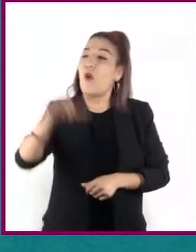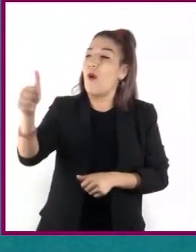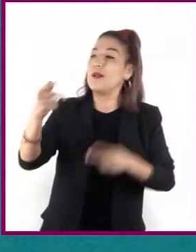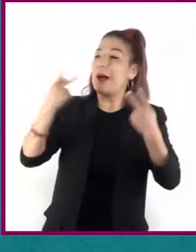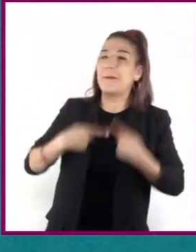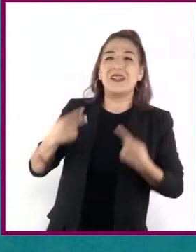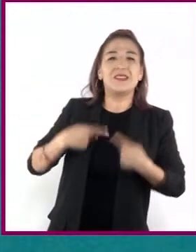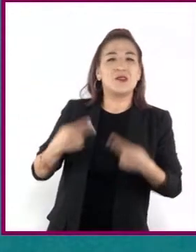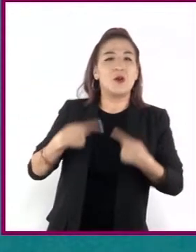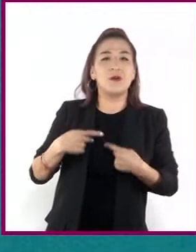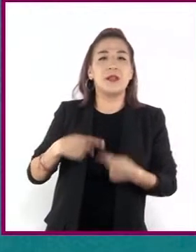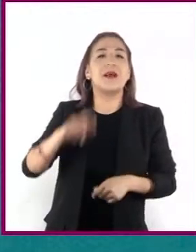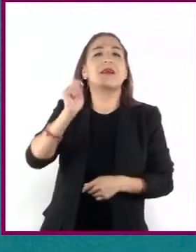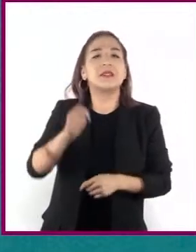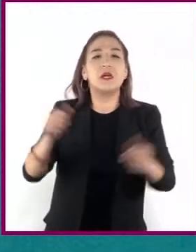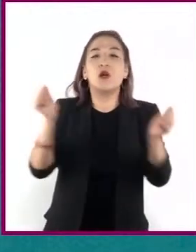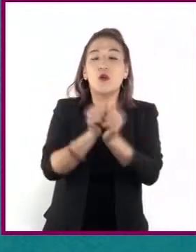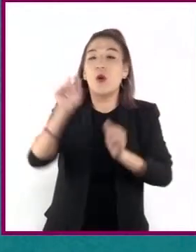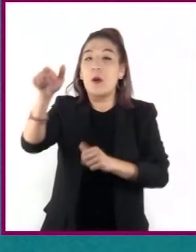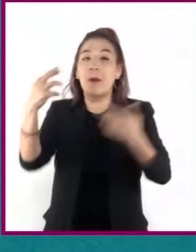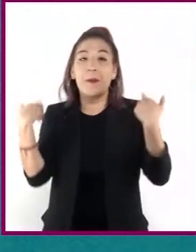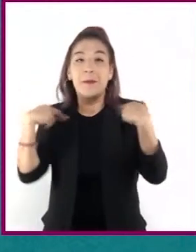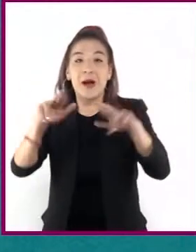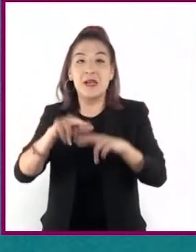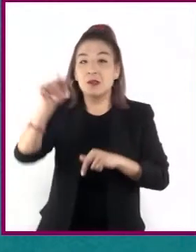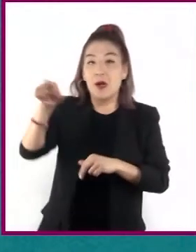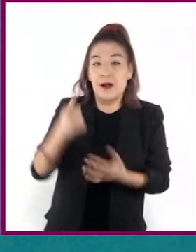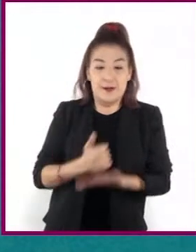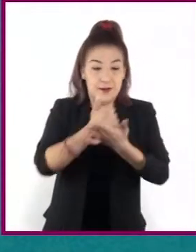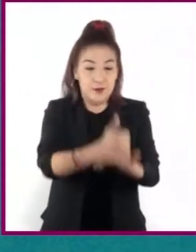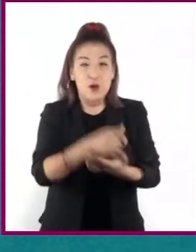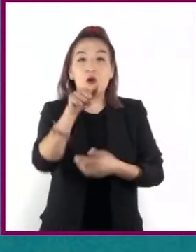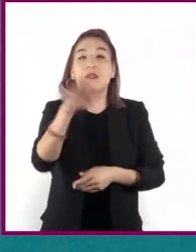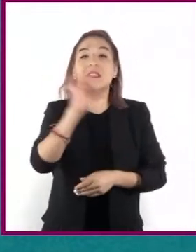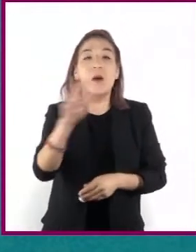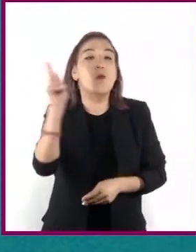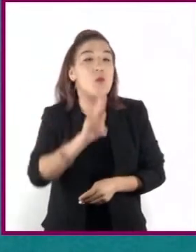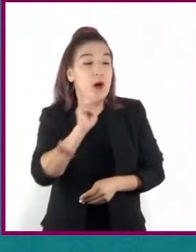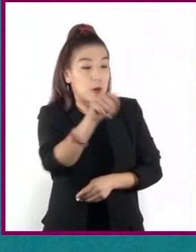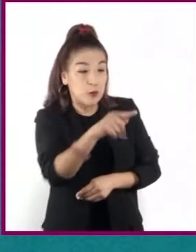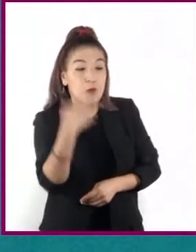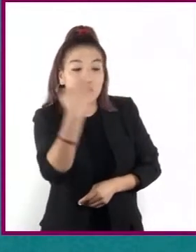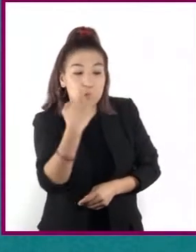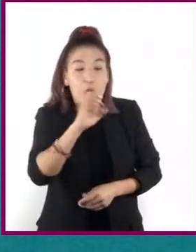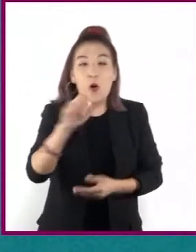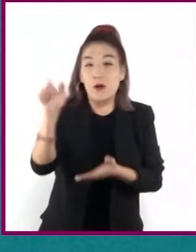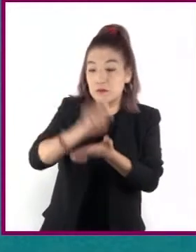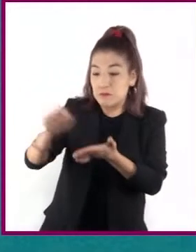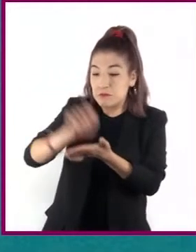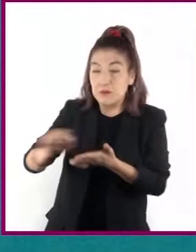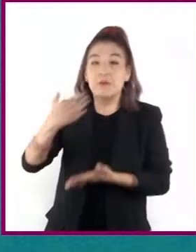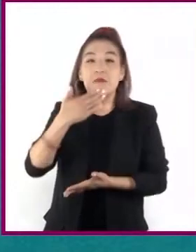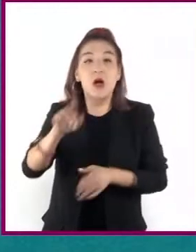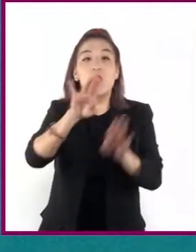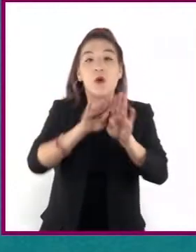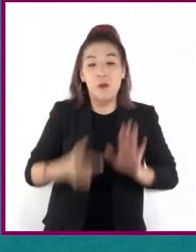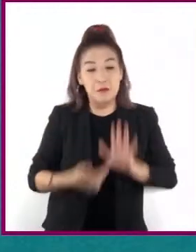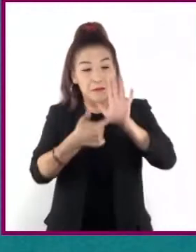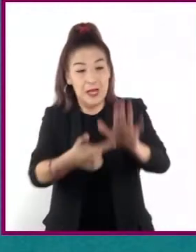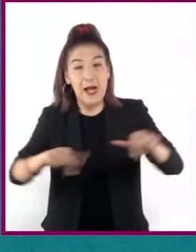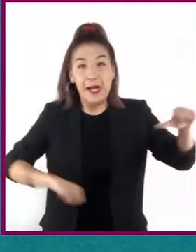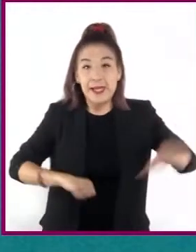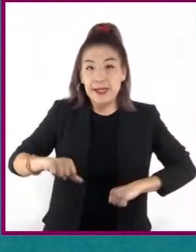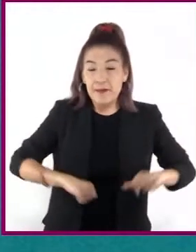es decir, de parte del profesor, quien mediante una prueba oral o escrita o por la presentación de un trabajo